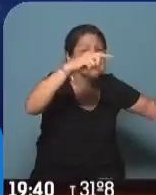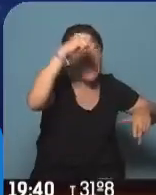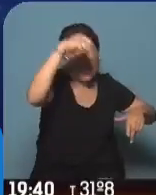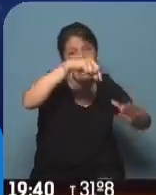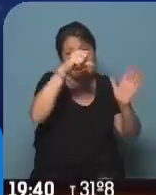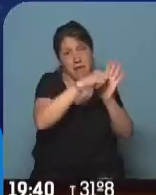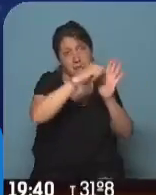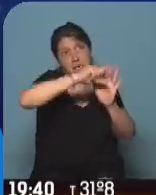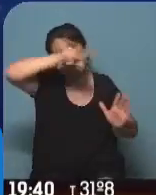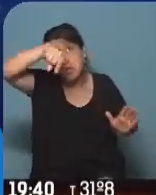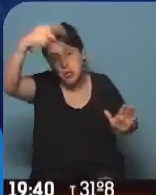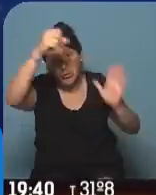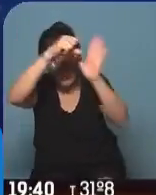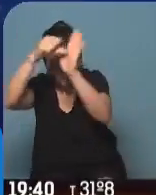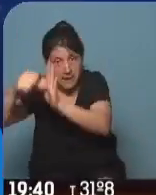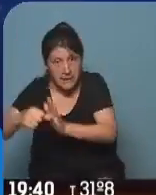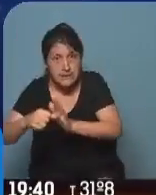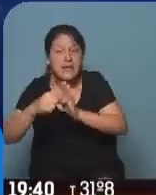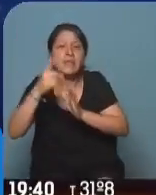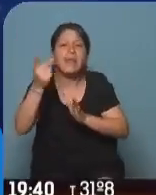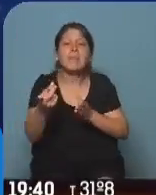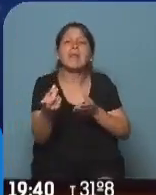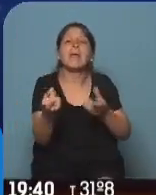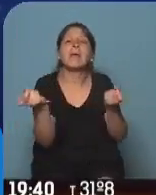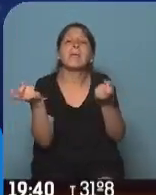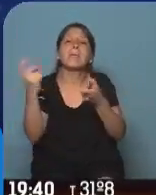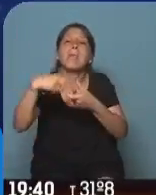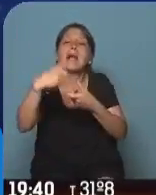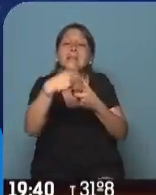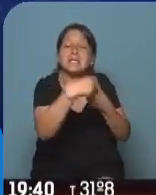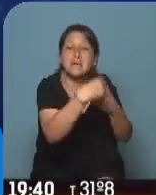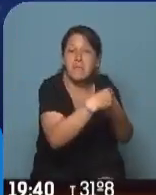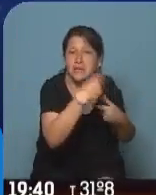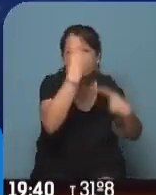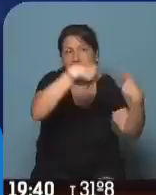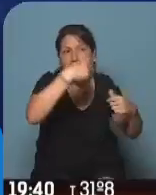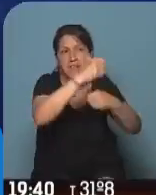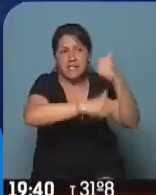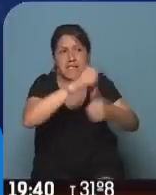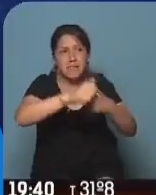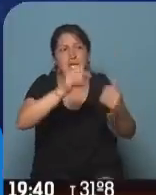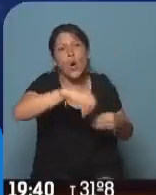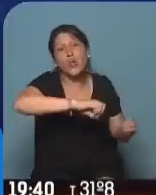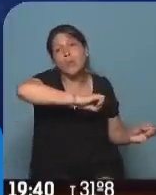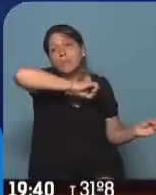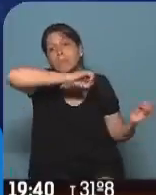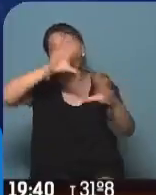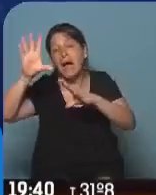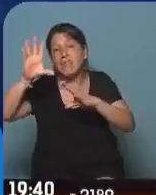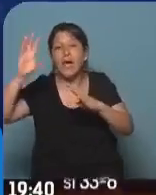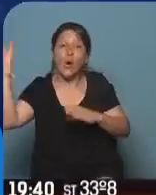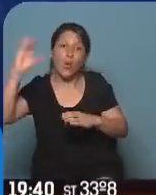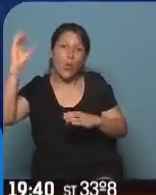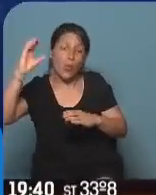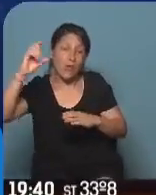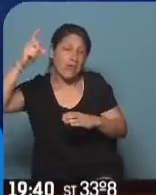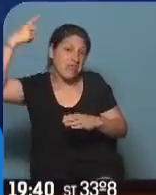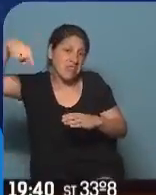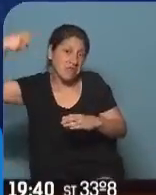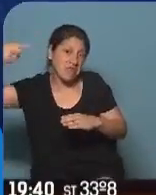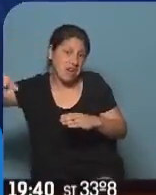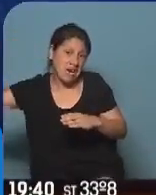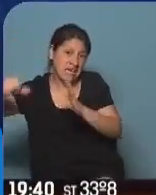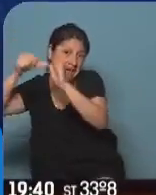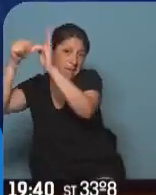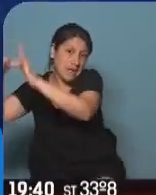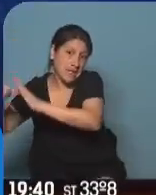exterior, a participación en empresas. Otro se trasladó a cuentas en los distintos paraísos fiscales y el dinero que se trasladaba a diario,